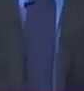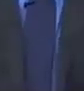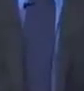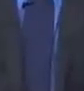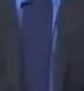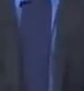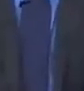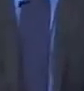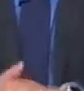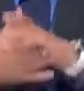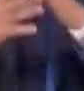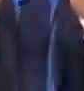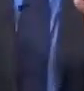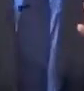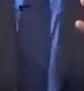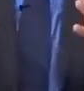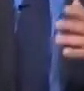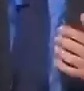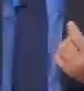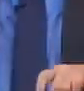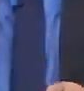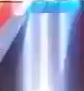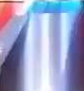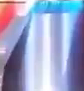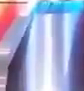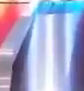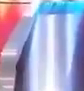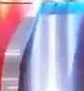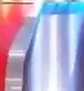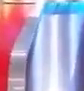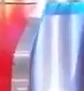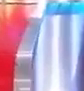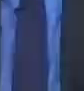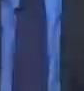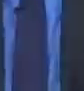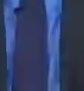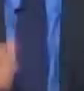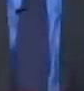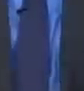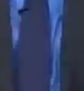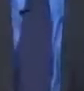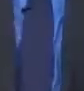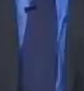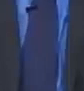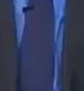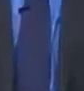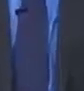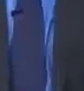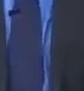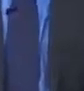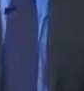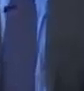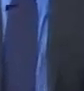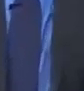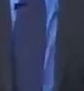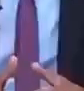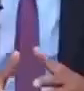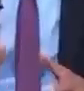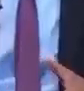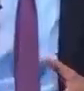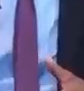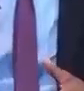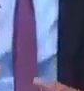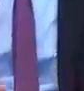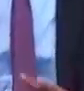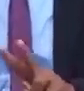del establishment norteamericano que decide la política hacia América Latina y hacia Cuba que sí usan ese protesto. Lo está diciendo. Esto le